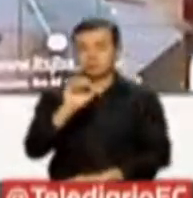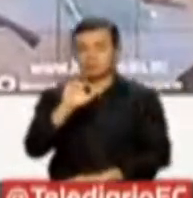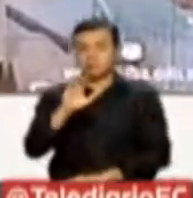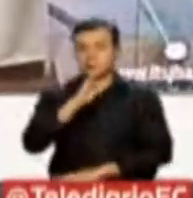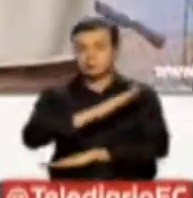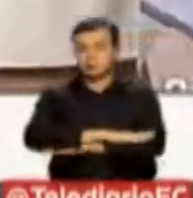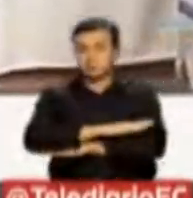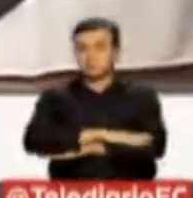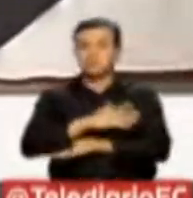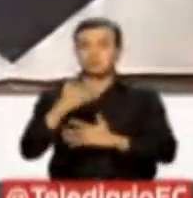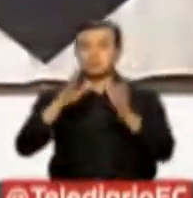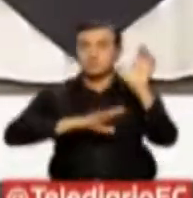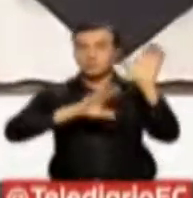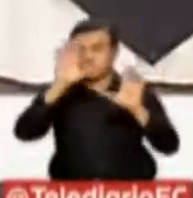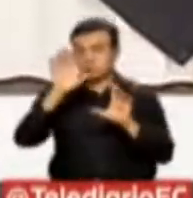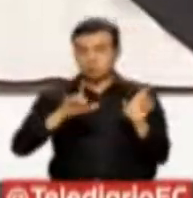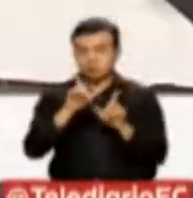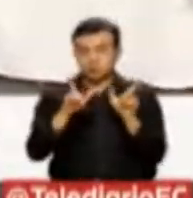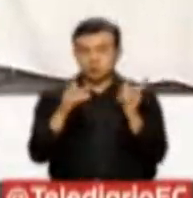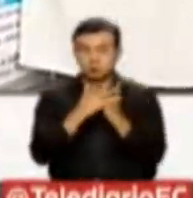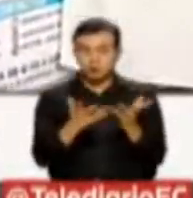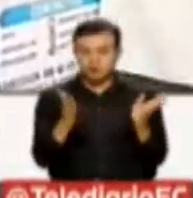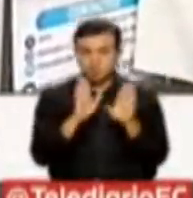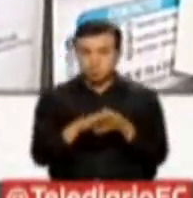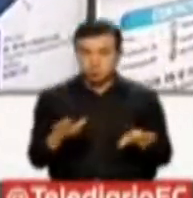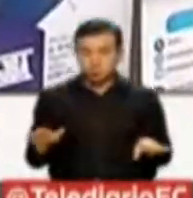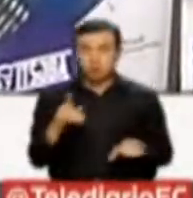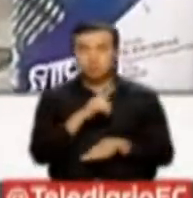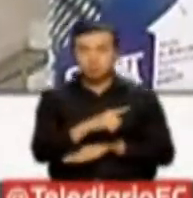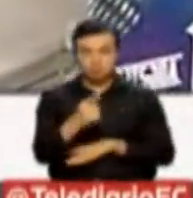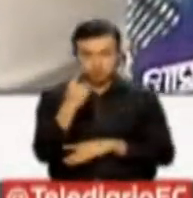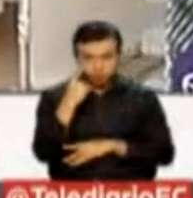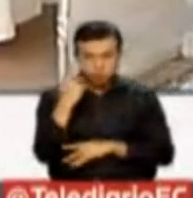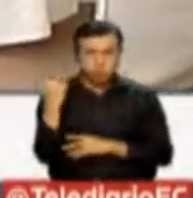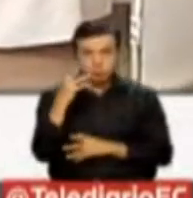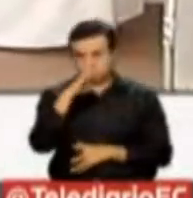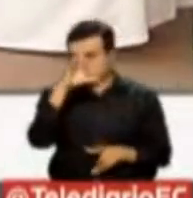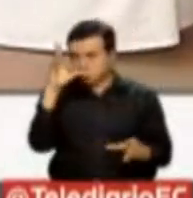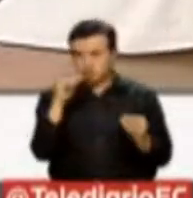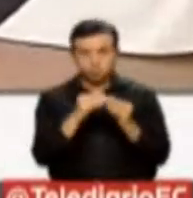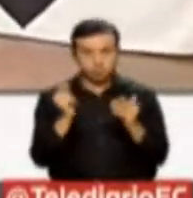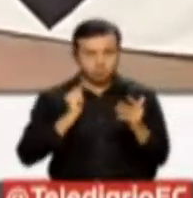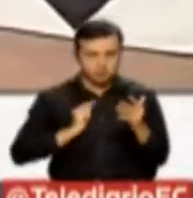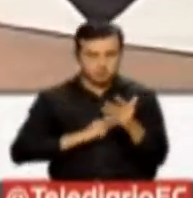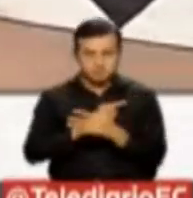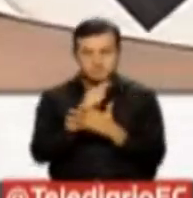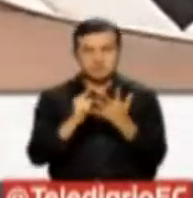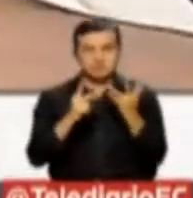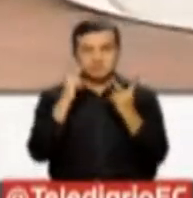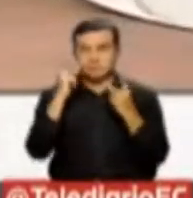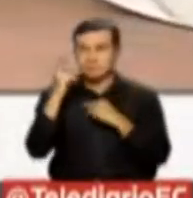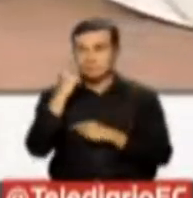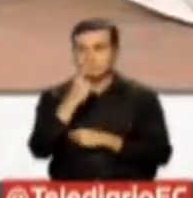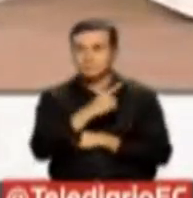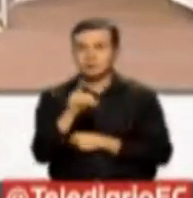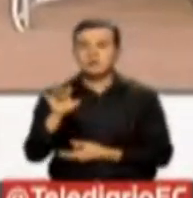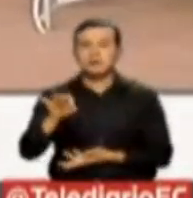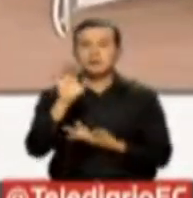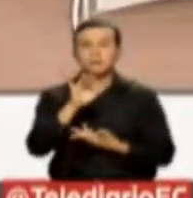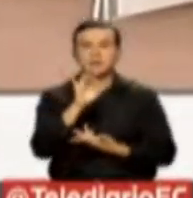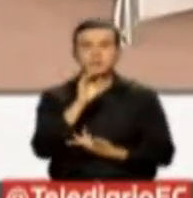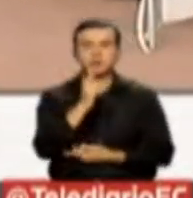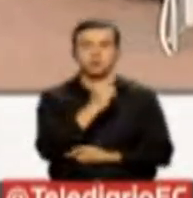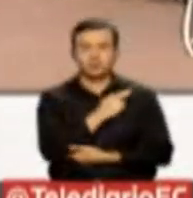está desarrollando una feria precisamente para que ustedes, estudiantes, puedan conocer todos los detalles. Vemos ya como los representantes